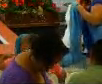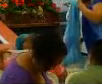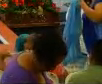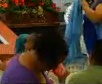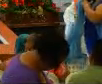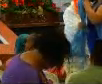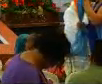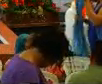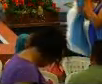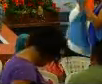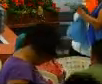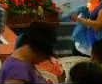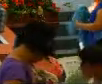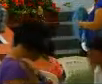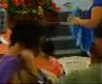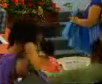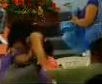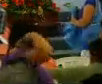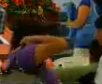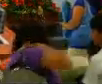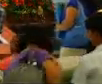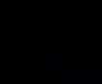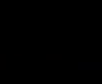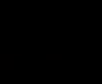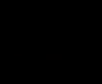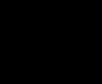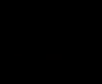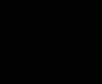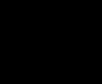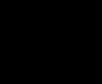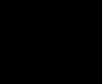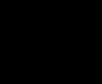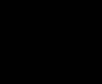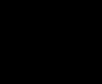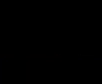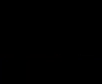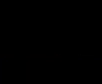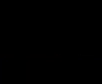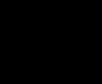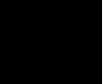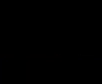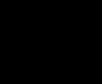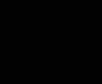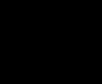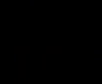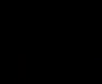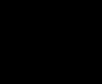le rogamos que vayan a los parqueos a movilizar sus vehículos. Dios los bendiga, hermanos.